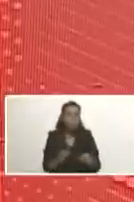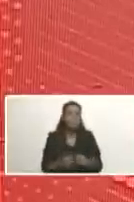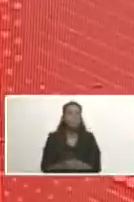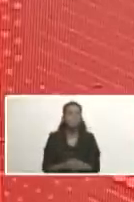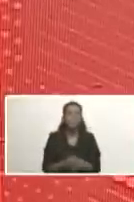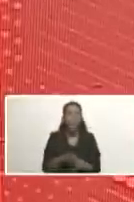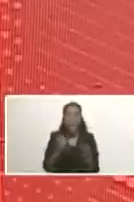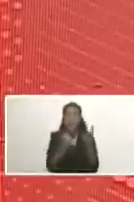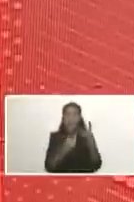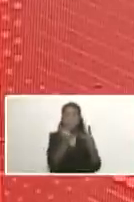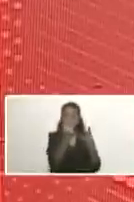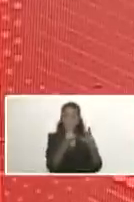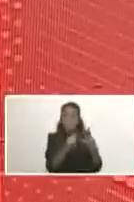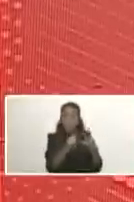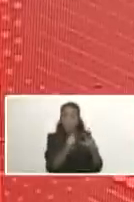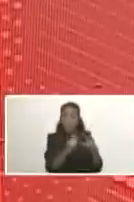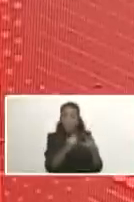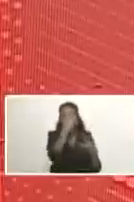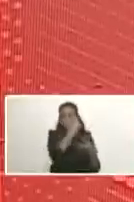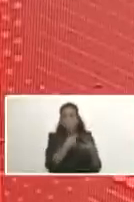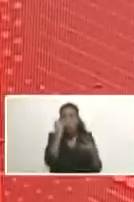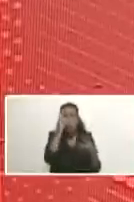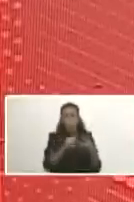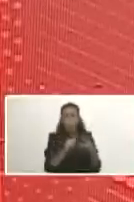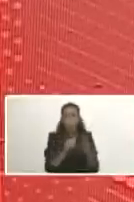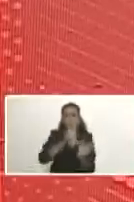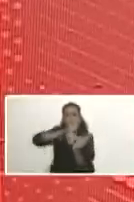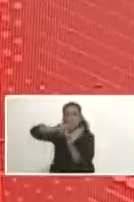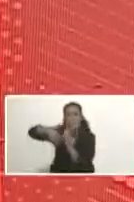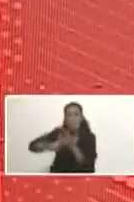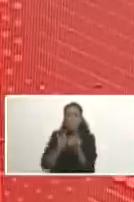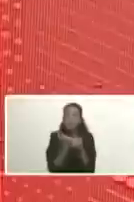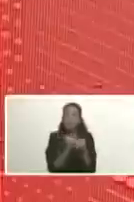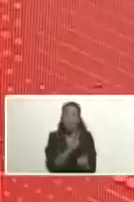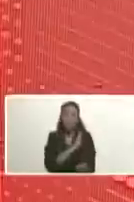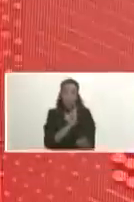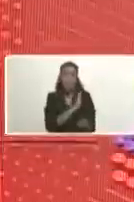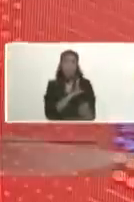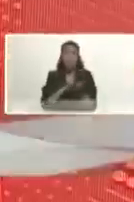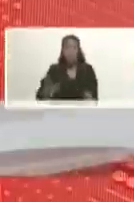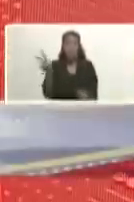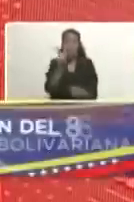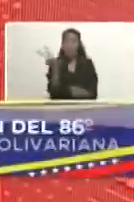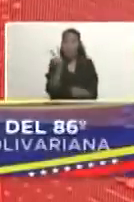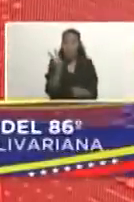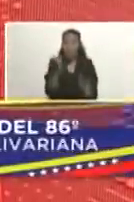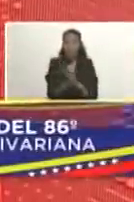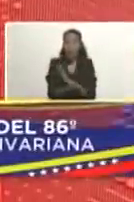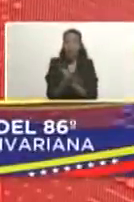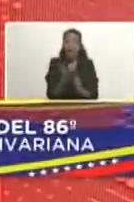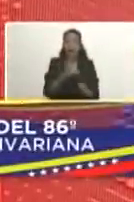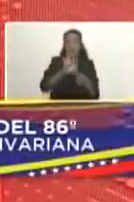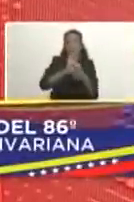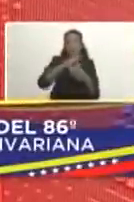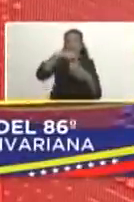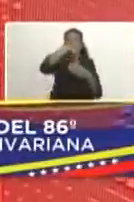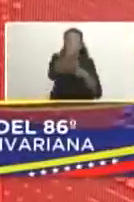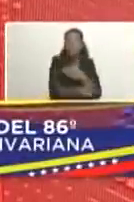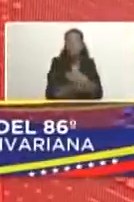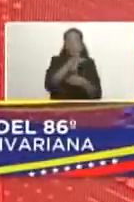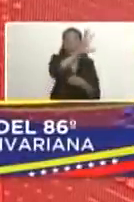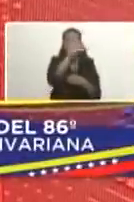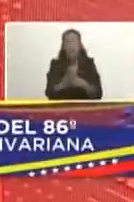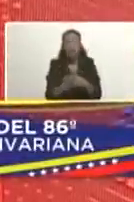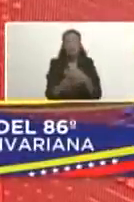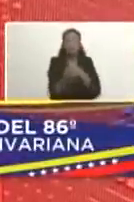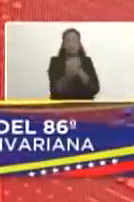En lo económico, con el robo de los activos financieros y la propiedad del Estado venezolano fuera de nuestra frontera, afectando